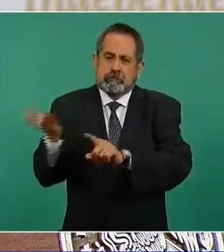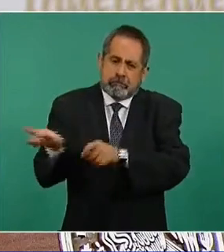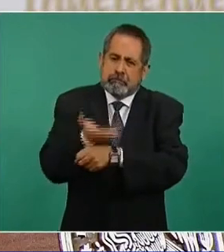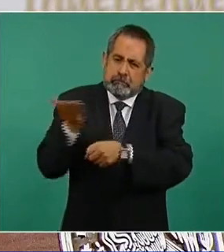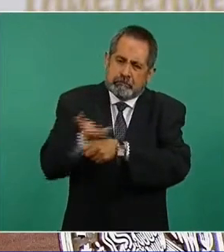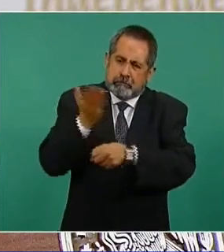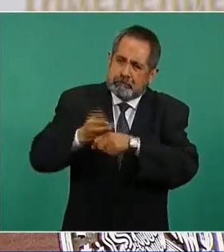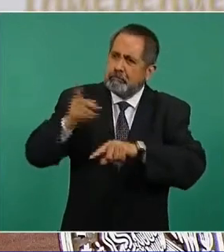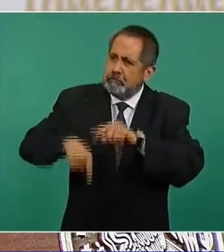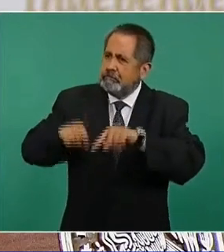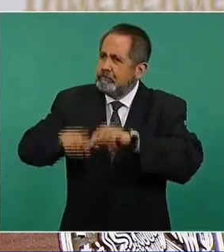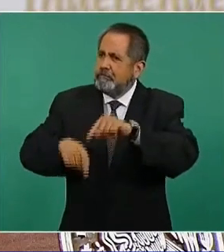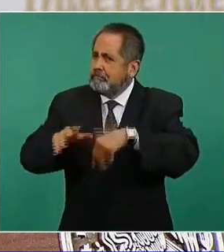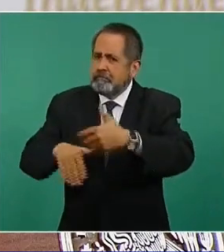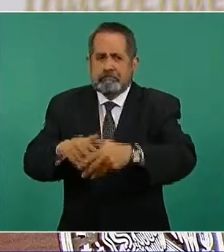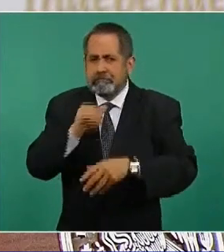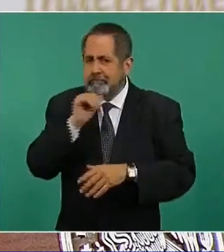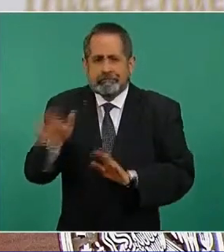selva.